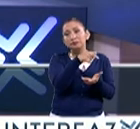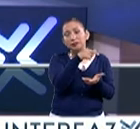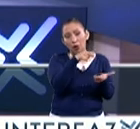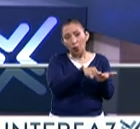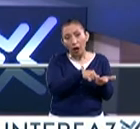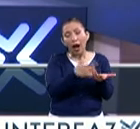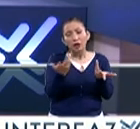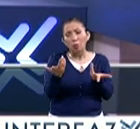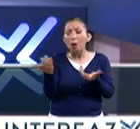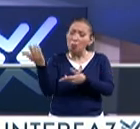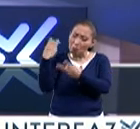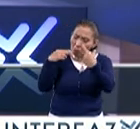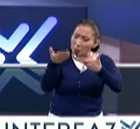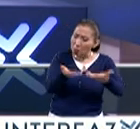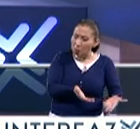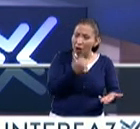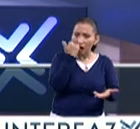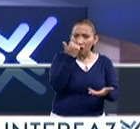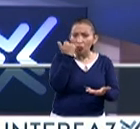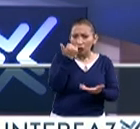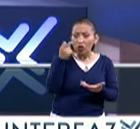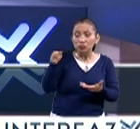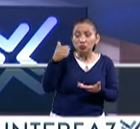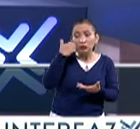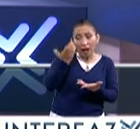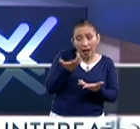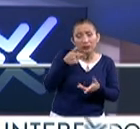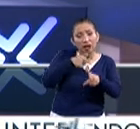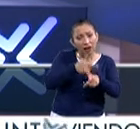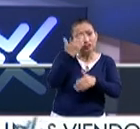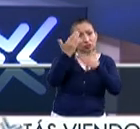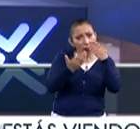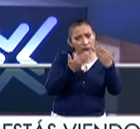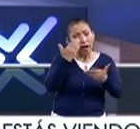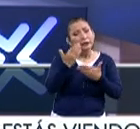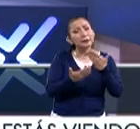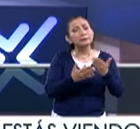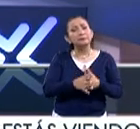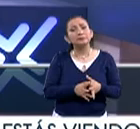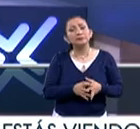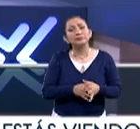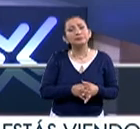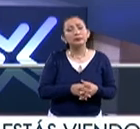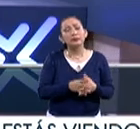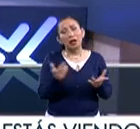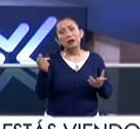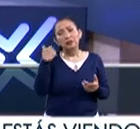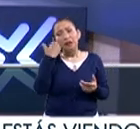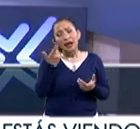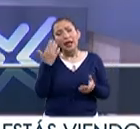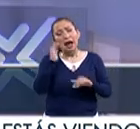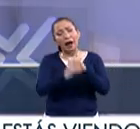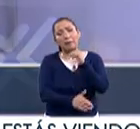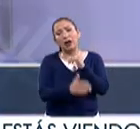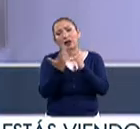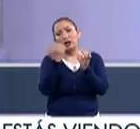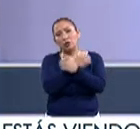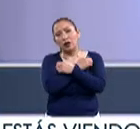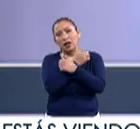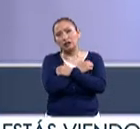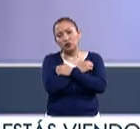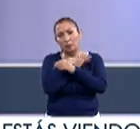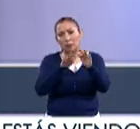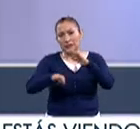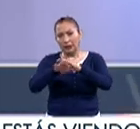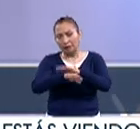los centros que reciben a estos estudiantes que quieren continuar estudiando y que quieren concluir la